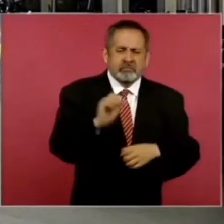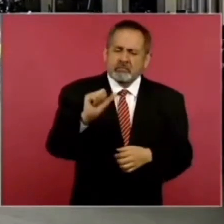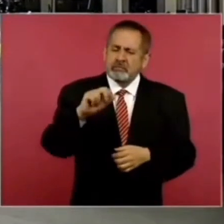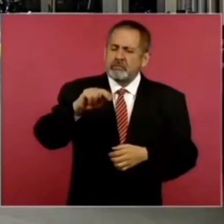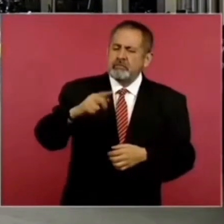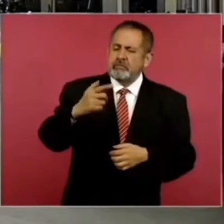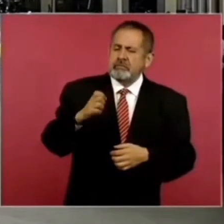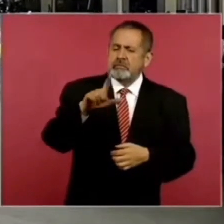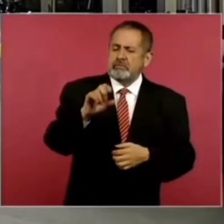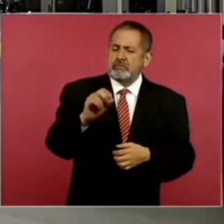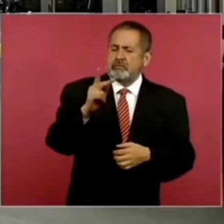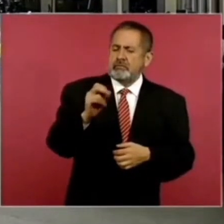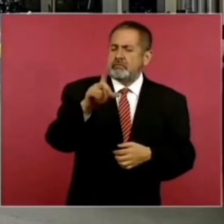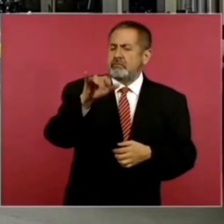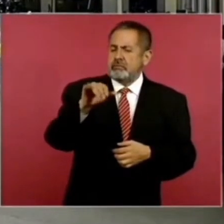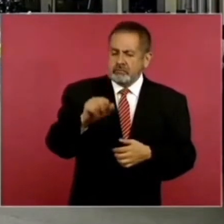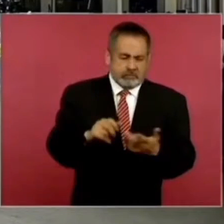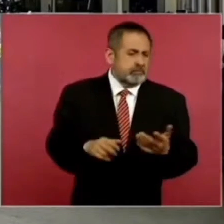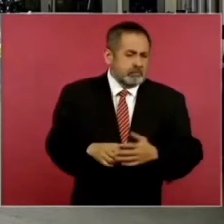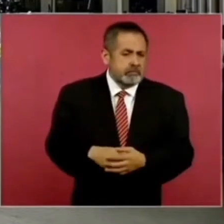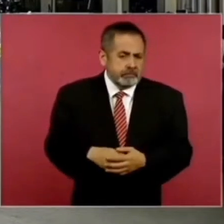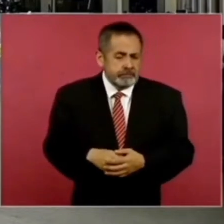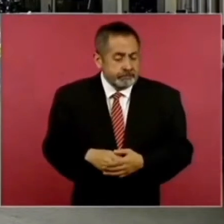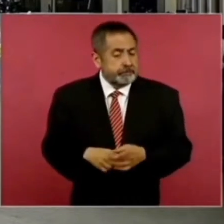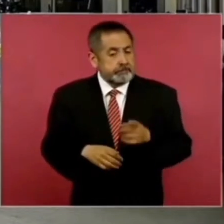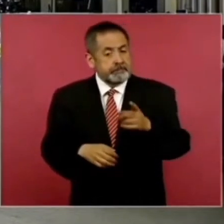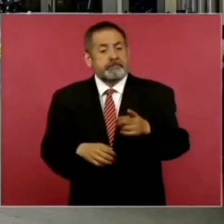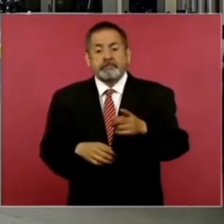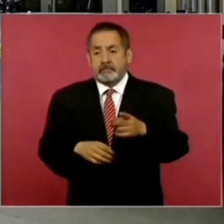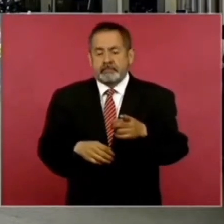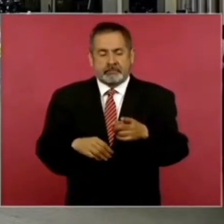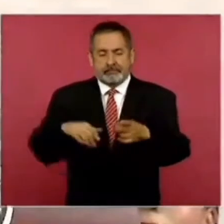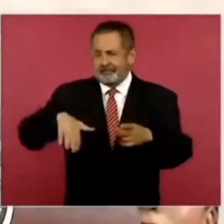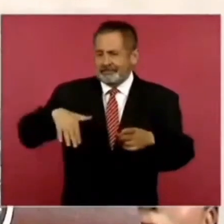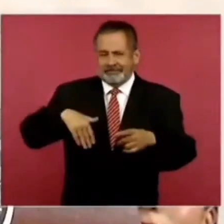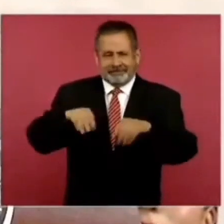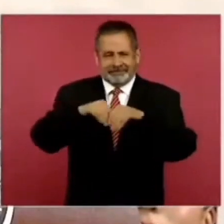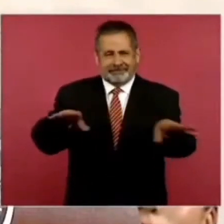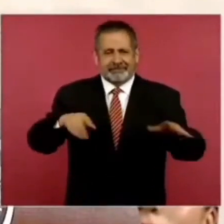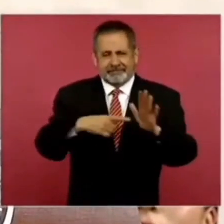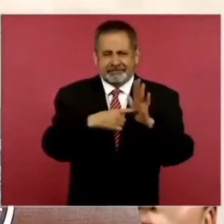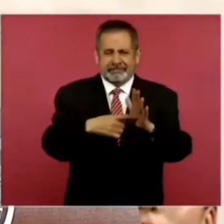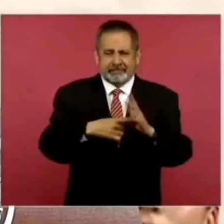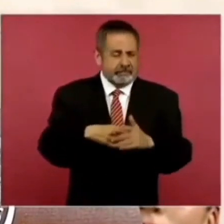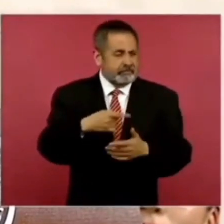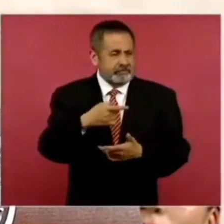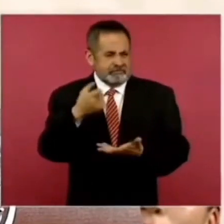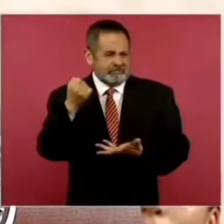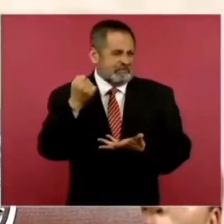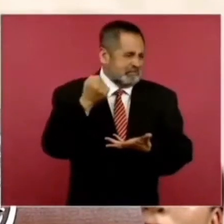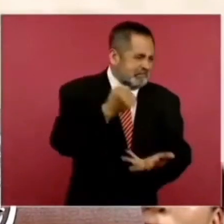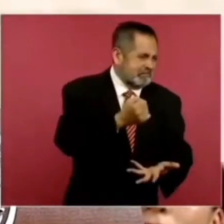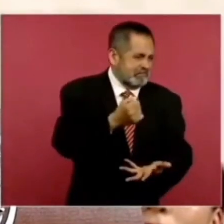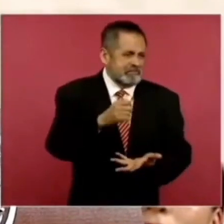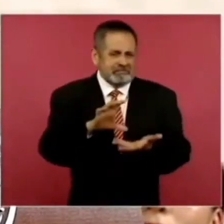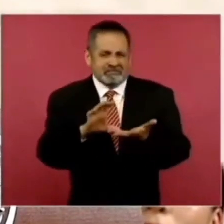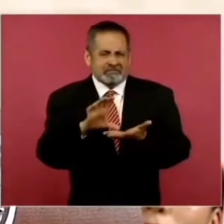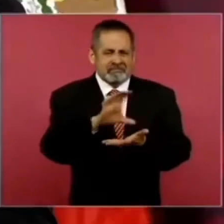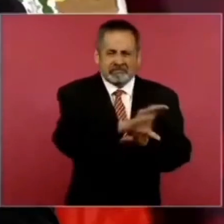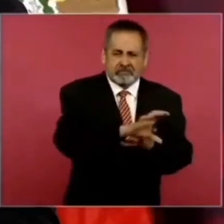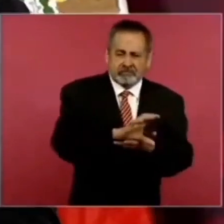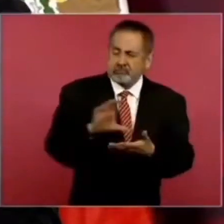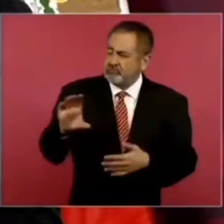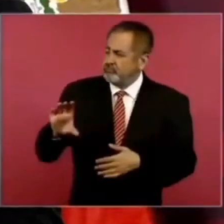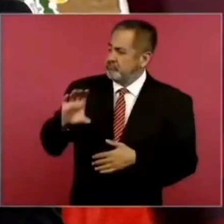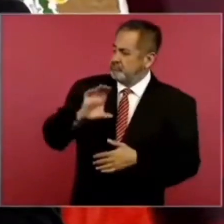lujosísimo, y lo que aquí se acaba de dar a conocer, mucho dinero para la